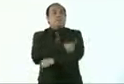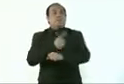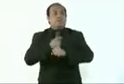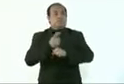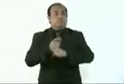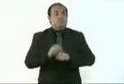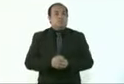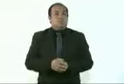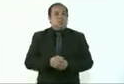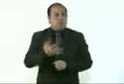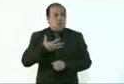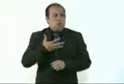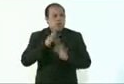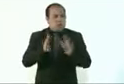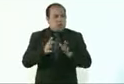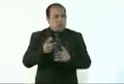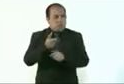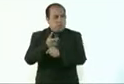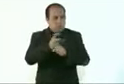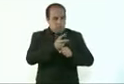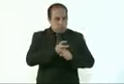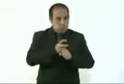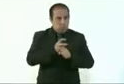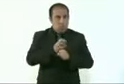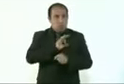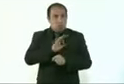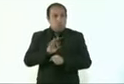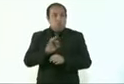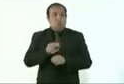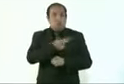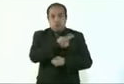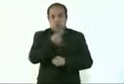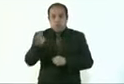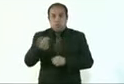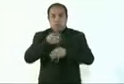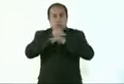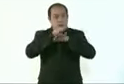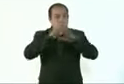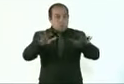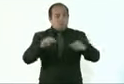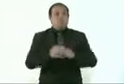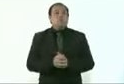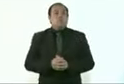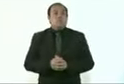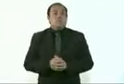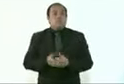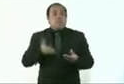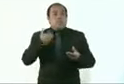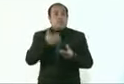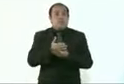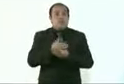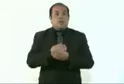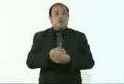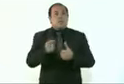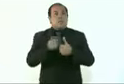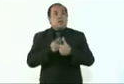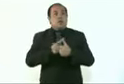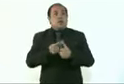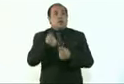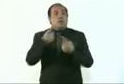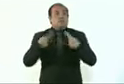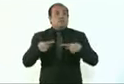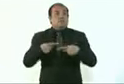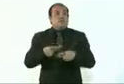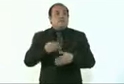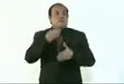consideramos que este llamado, ojalá lo puedan replicar ustedes como medios de comunicación, de asistir de manera prioritaria a cualquier persona sin